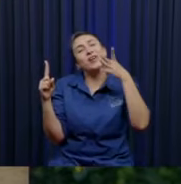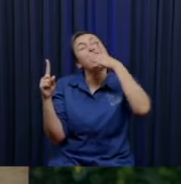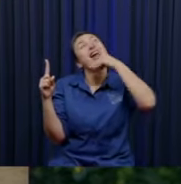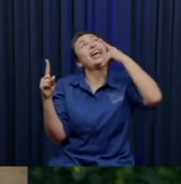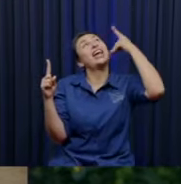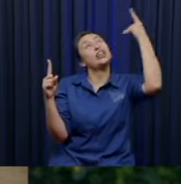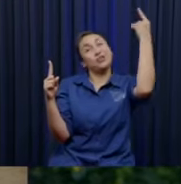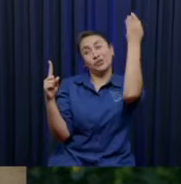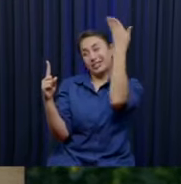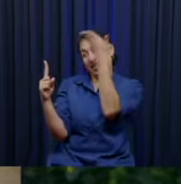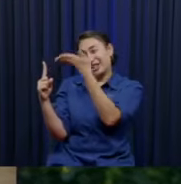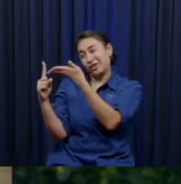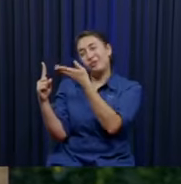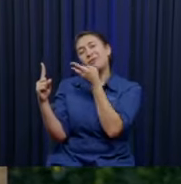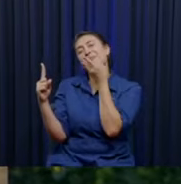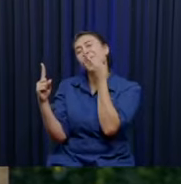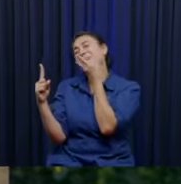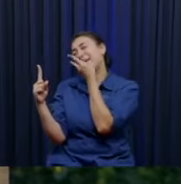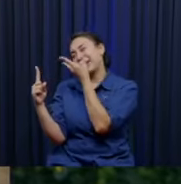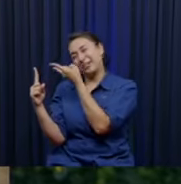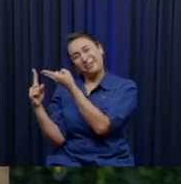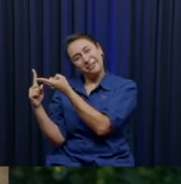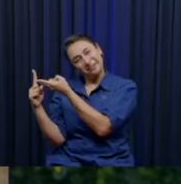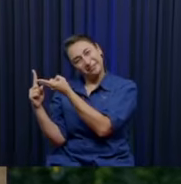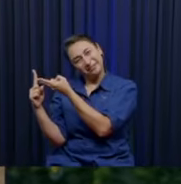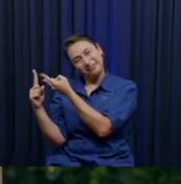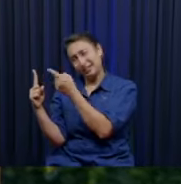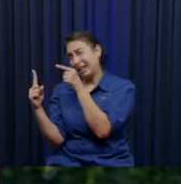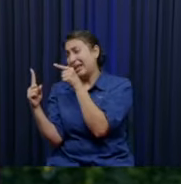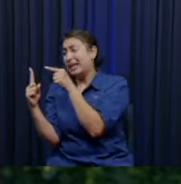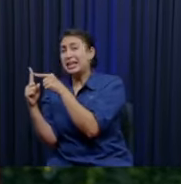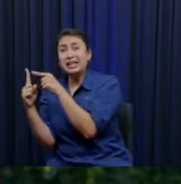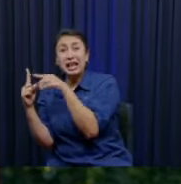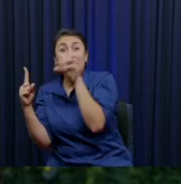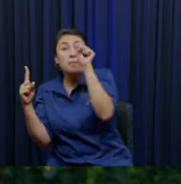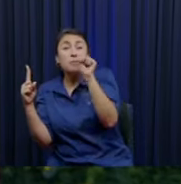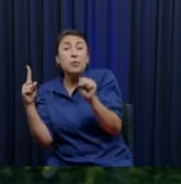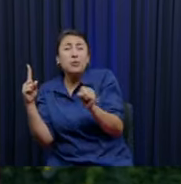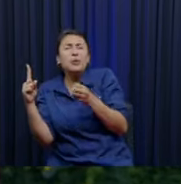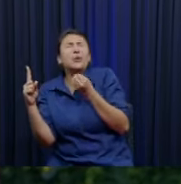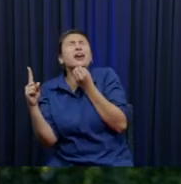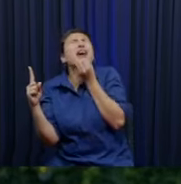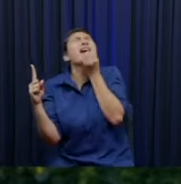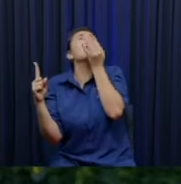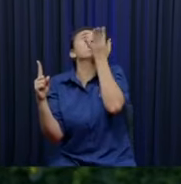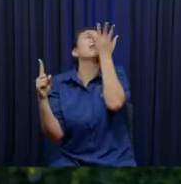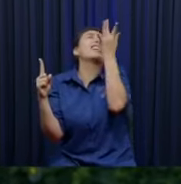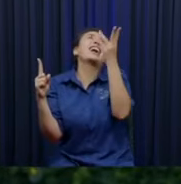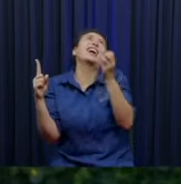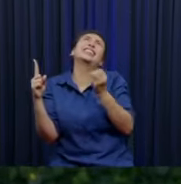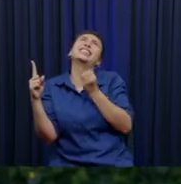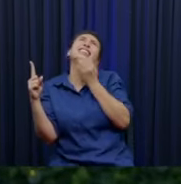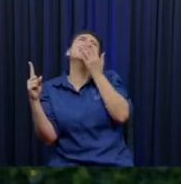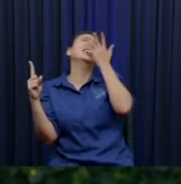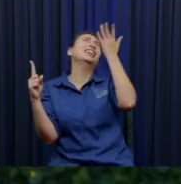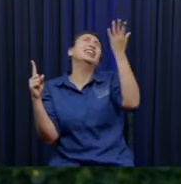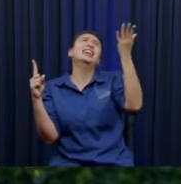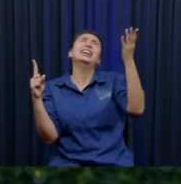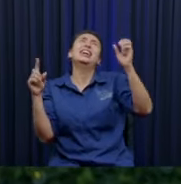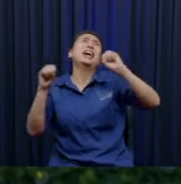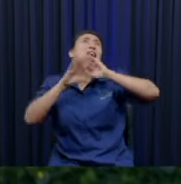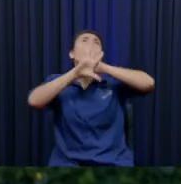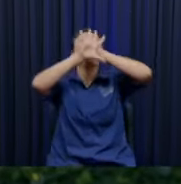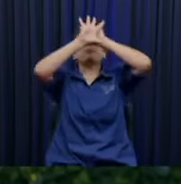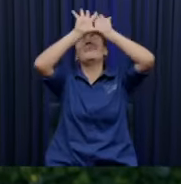el Señor le dio un canto que después se popularizó, pero para él, ¿cómo sería? Cuando empezó a decir,